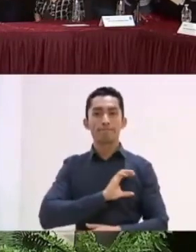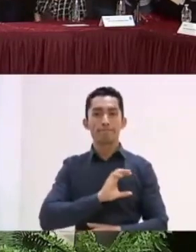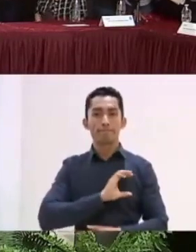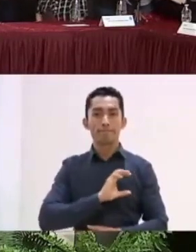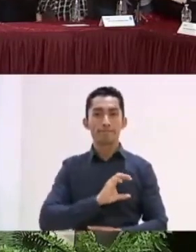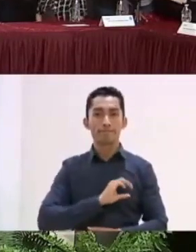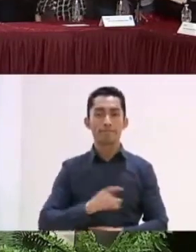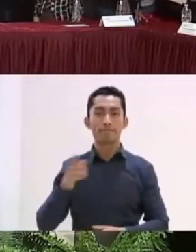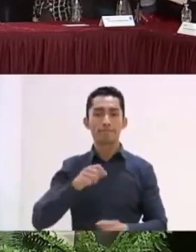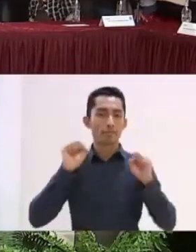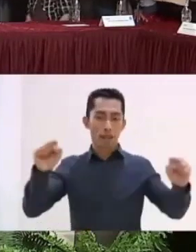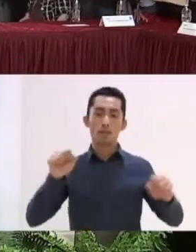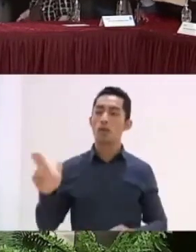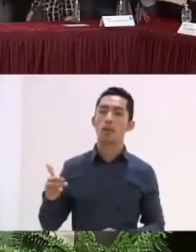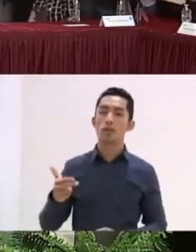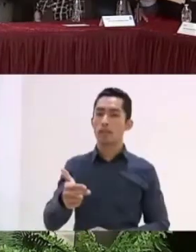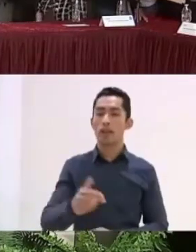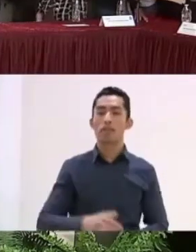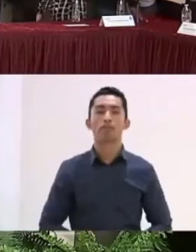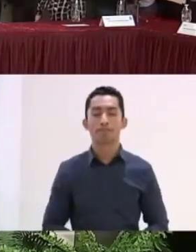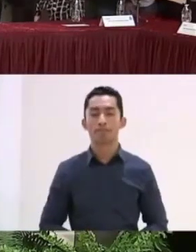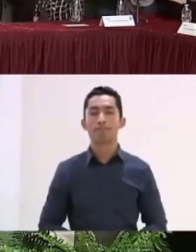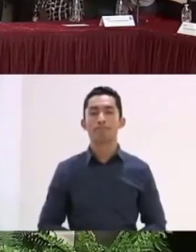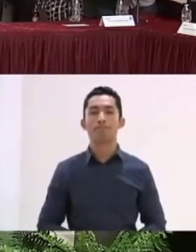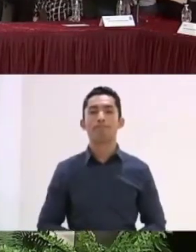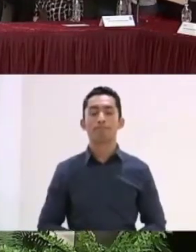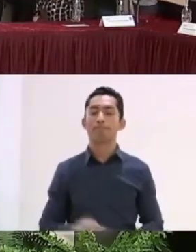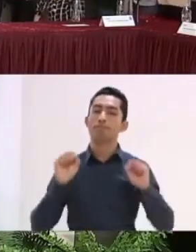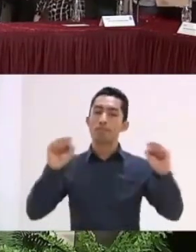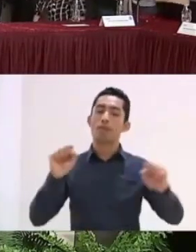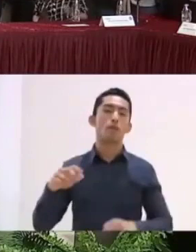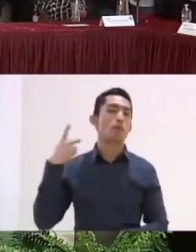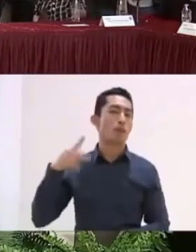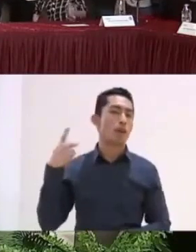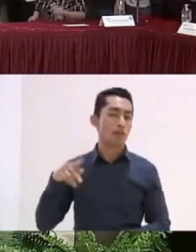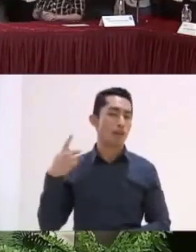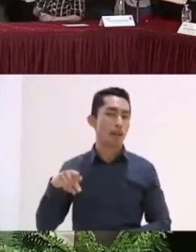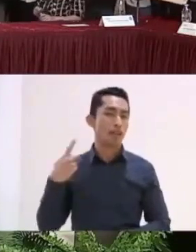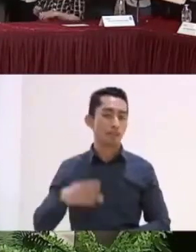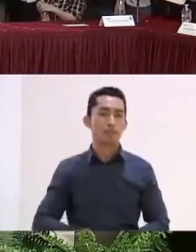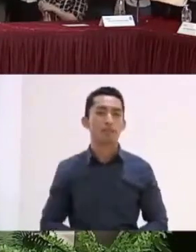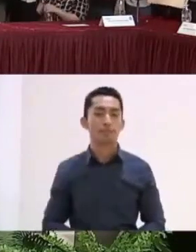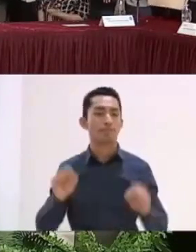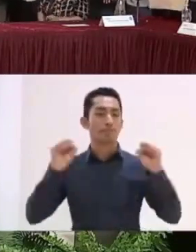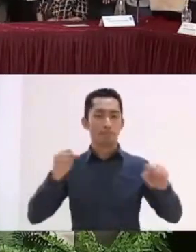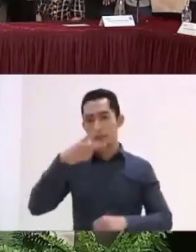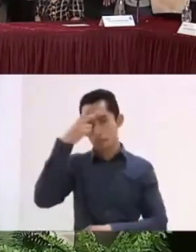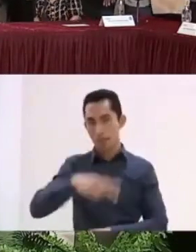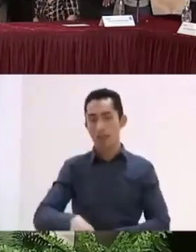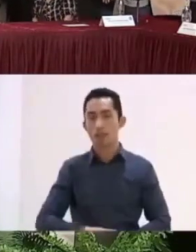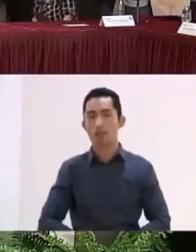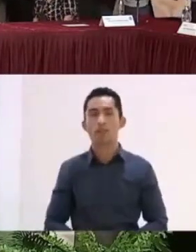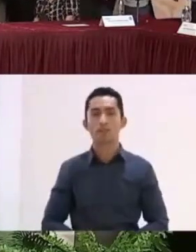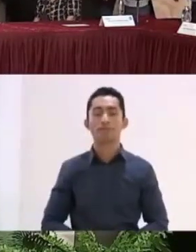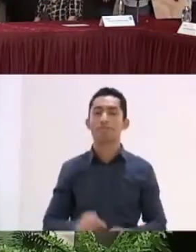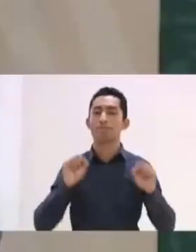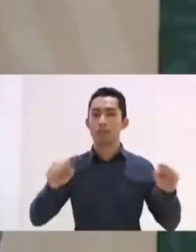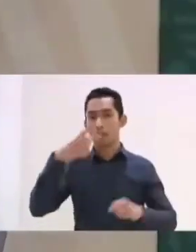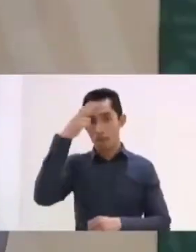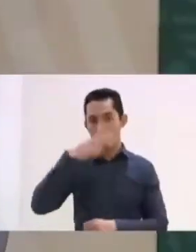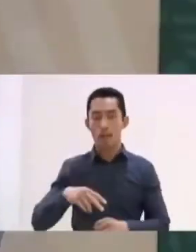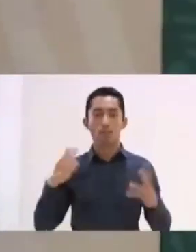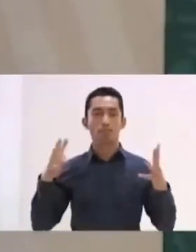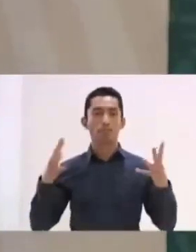¡Que viva Huauchinango! ¡Que viva Puebla! ¡Viva México! ¡Viva